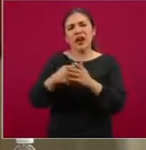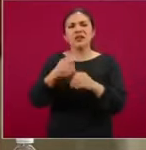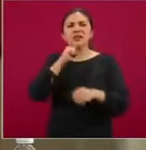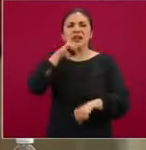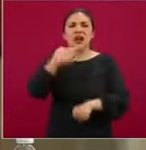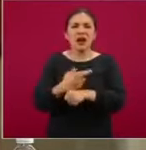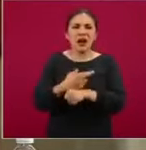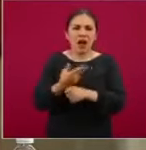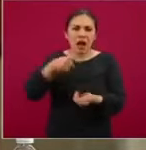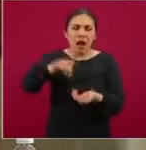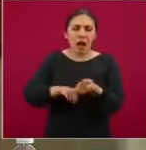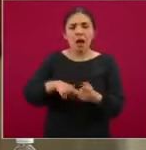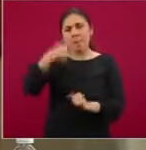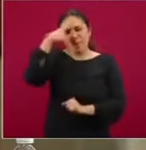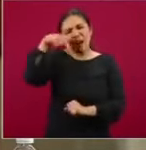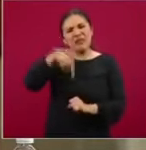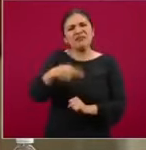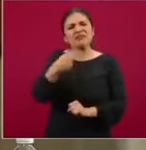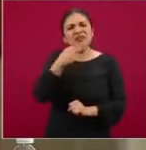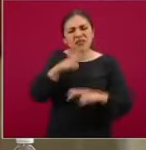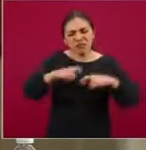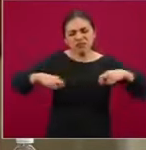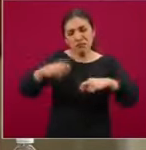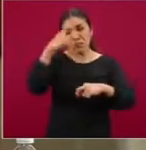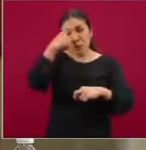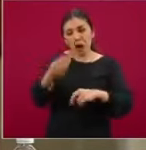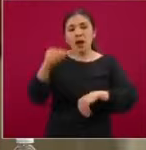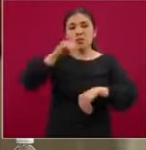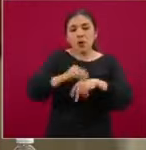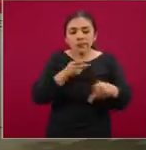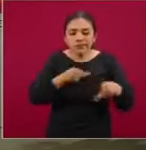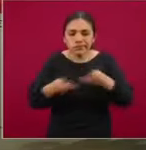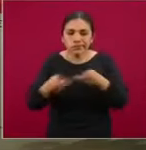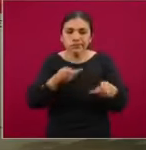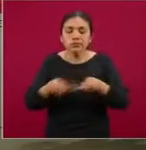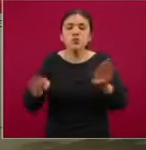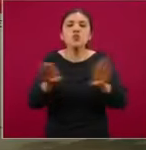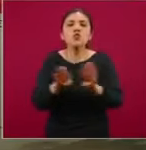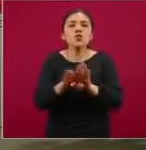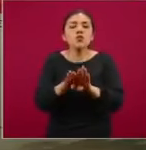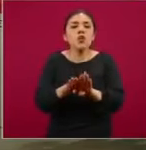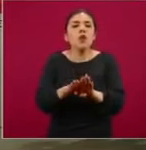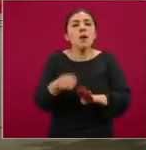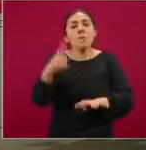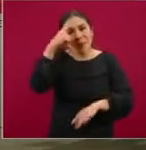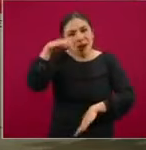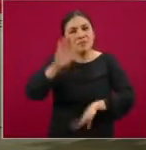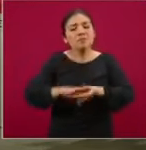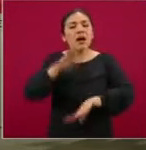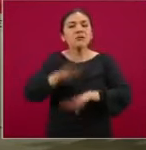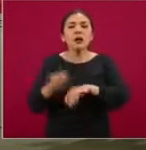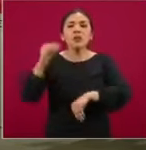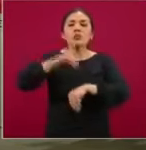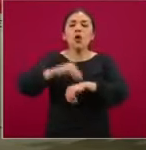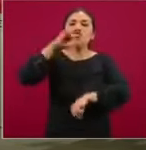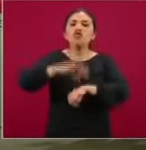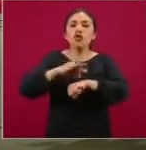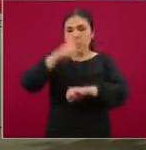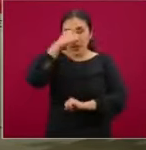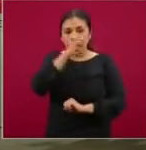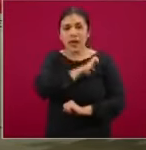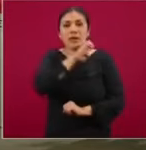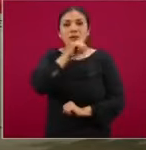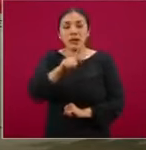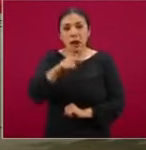que tuvo como objetivo diseñar e implementar un plan estratégico que permita aumentar el número de médicos